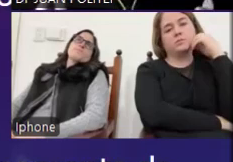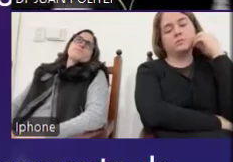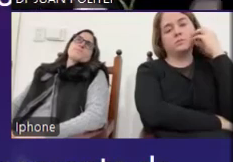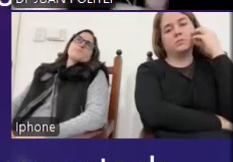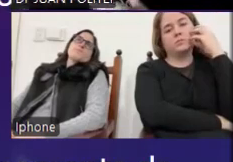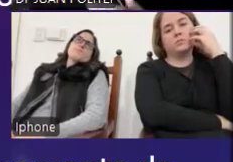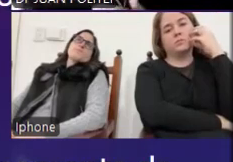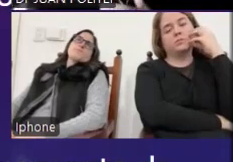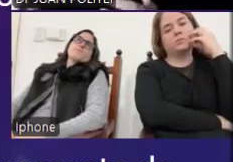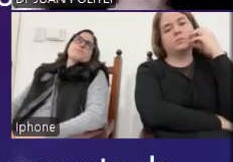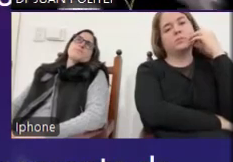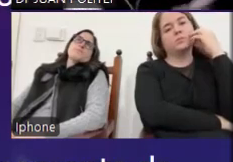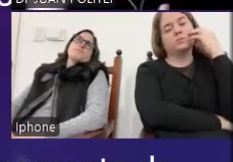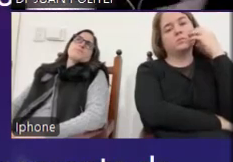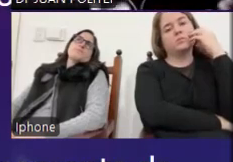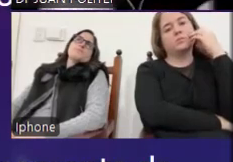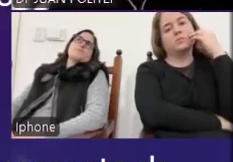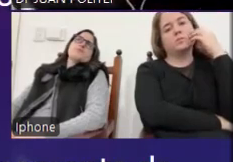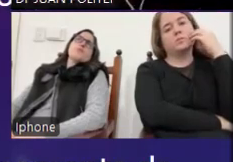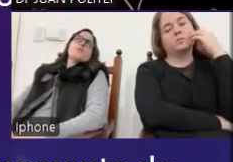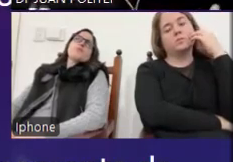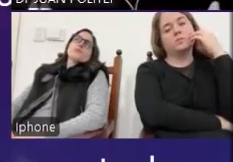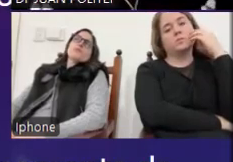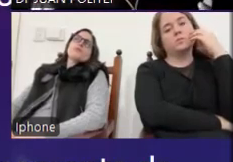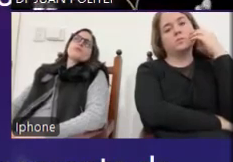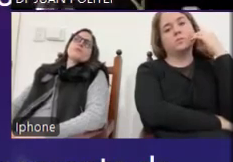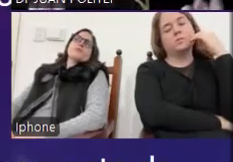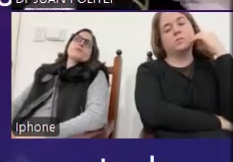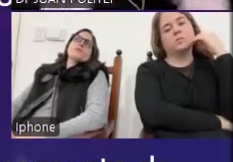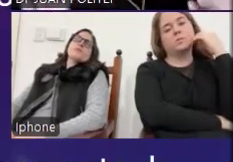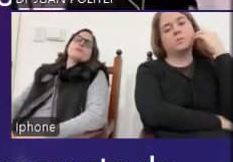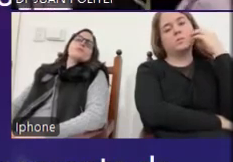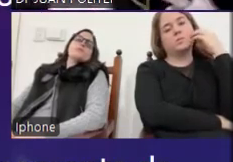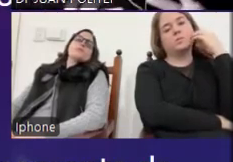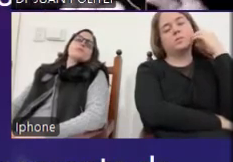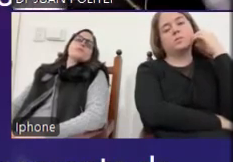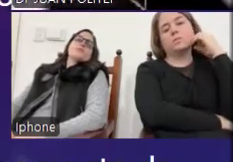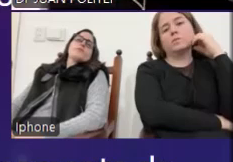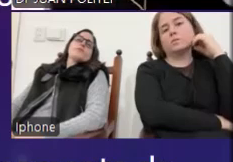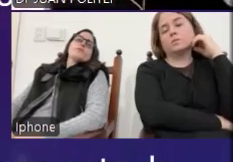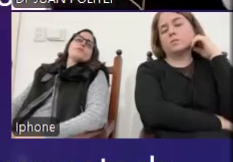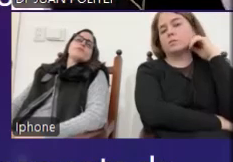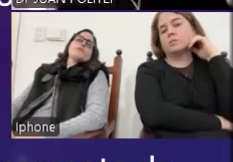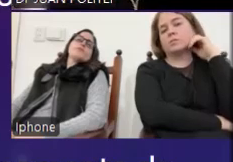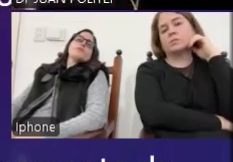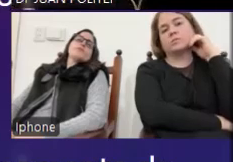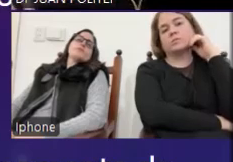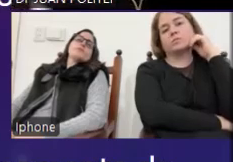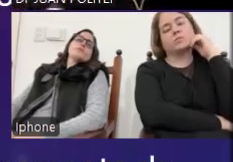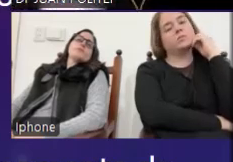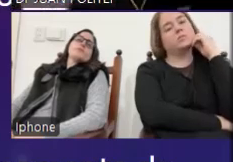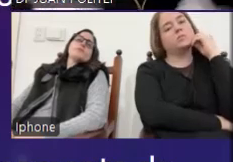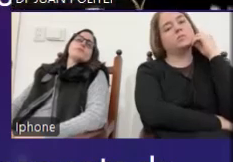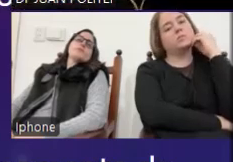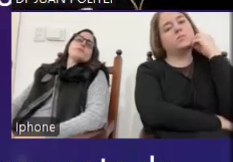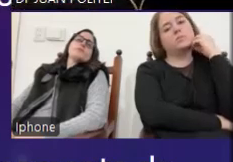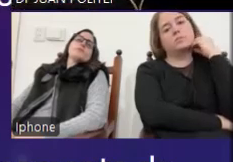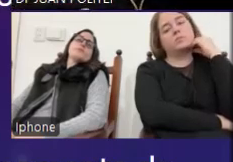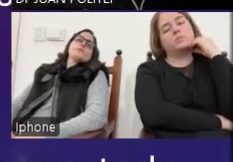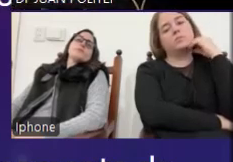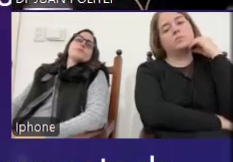de Río Negro, le toca a Buenos Aires, por cercanía, bien, ¿sí? bien. Pero no, no, son dos centros separados. Somos amigos